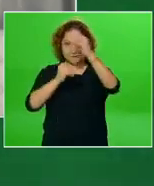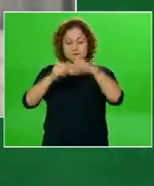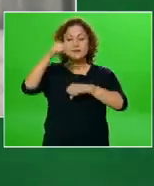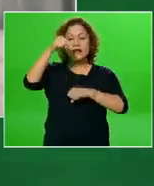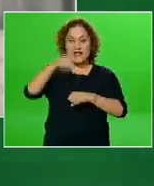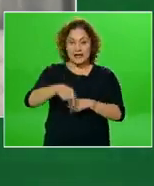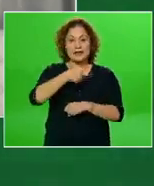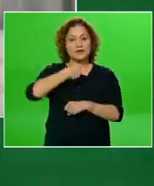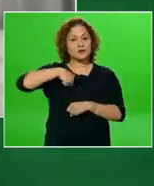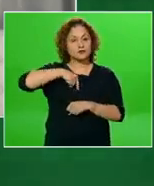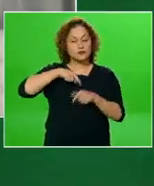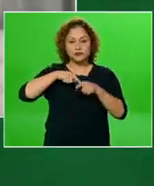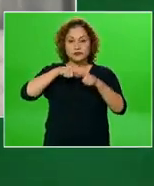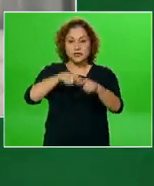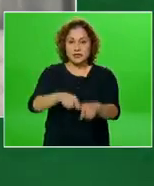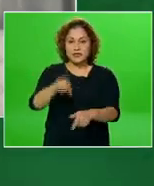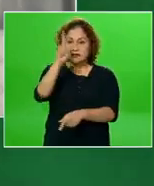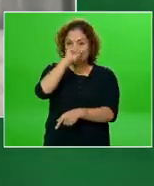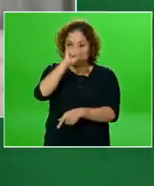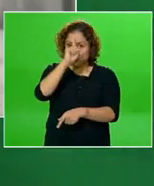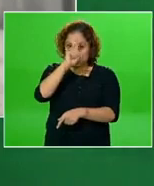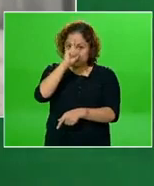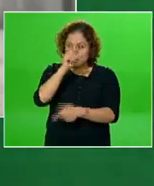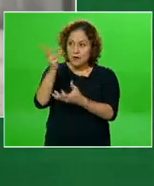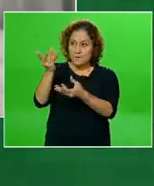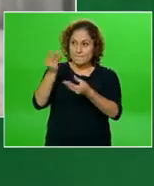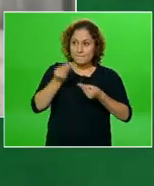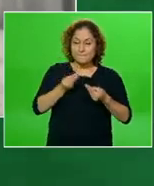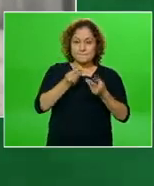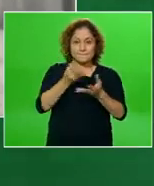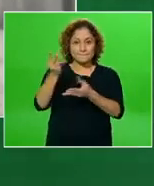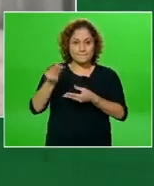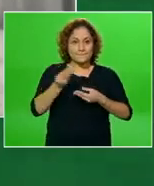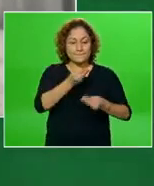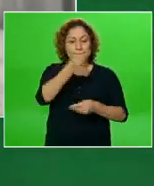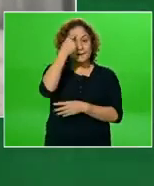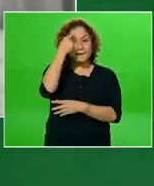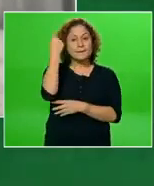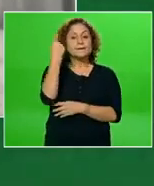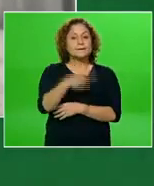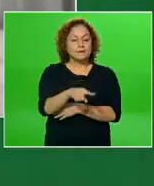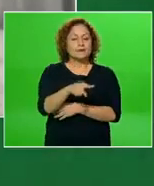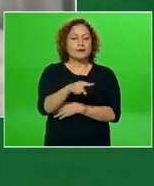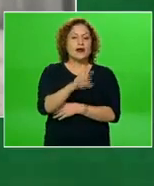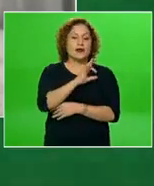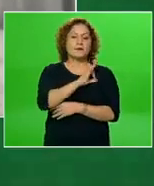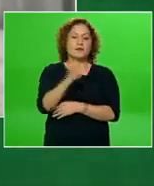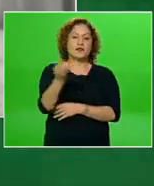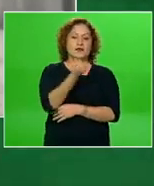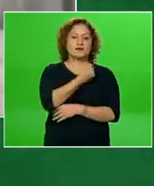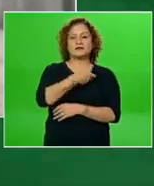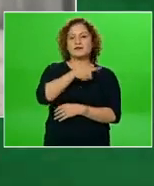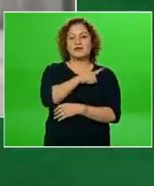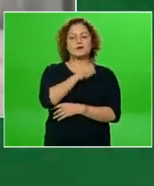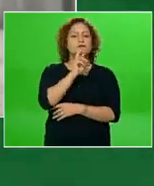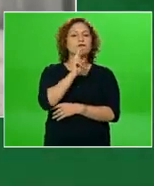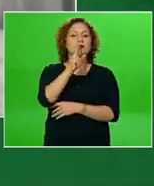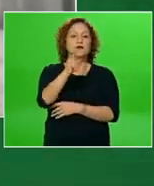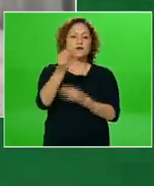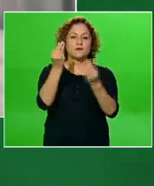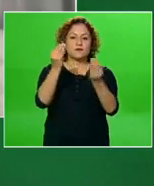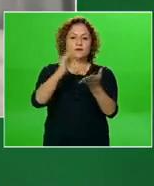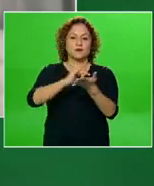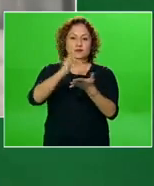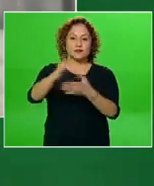consejos que nos da obviamente mantener y alcanzar una mejor salud muchísimas gracias y